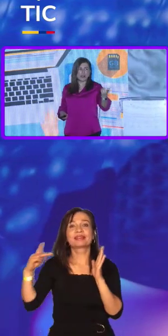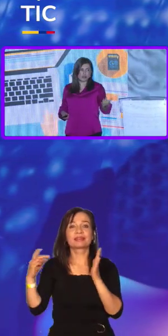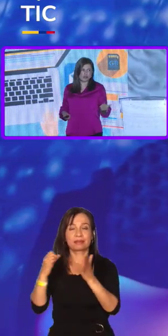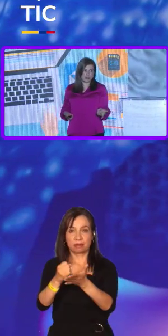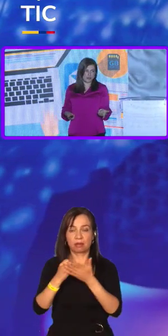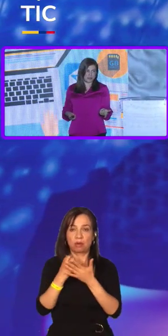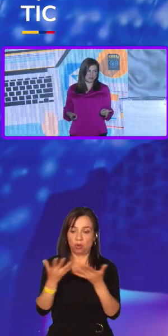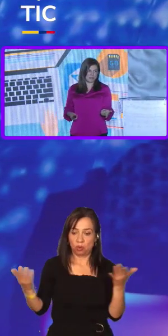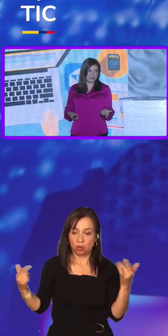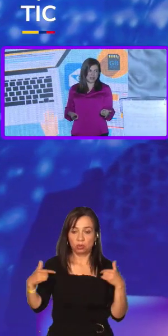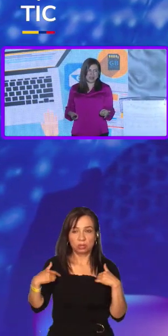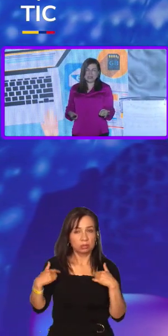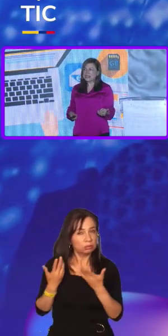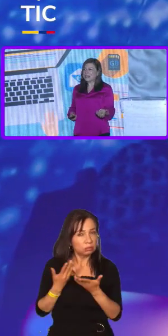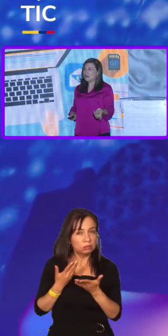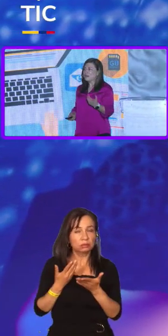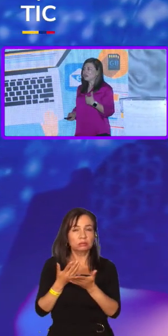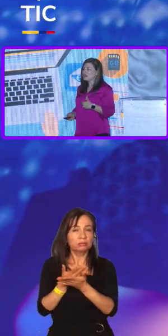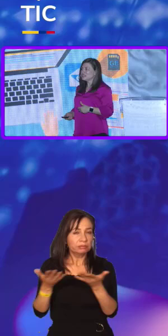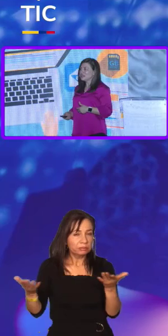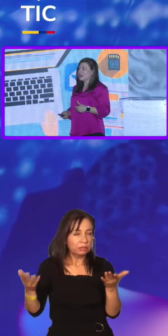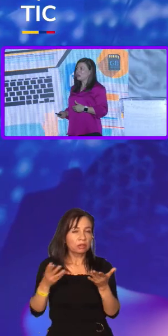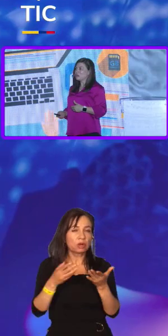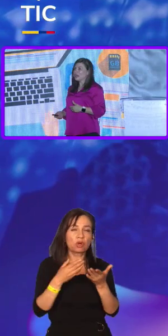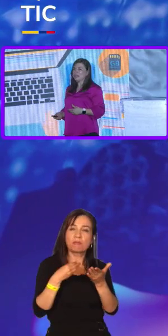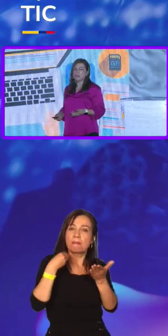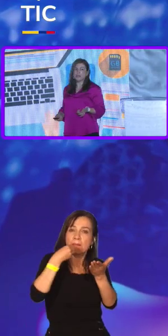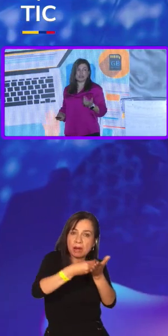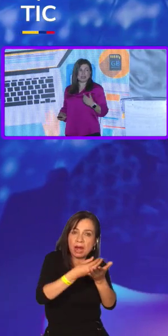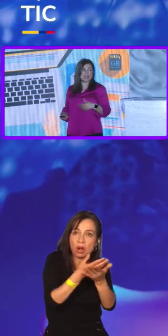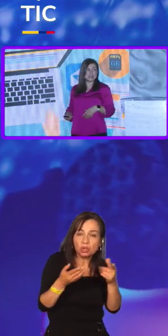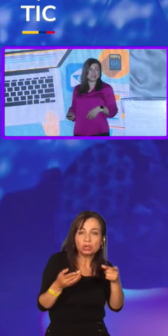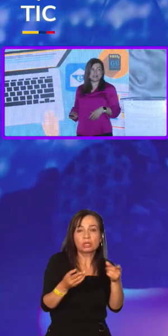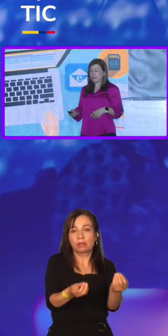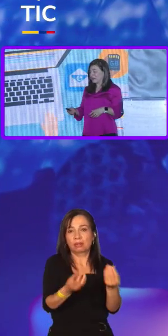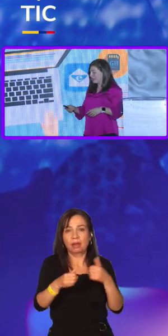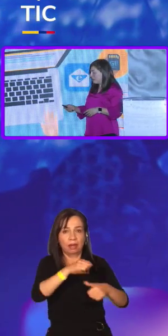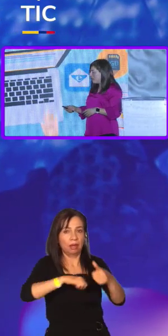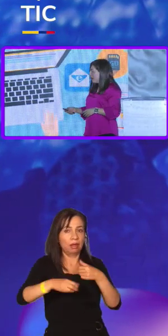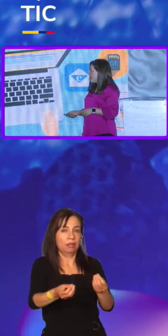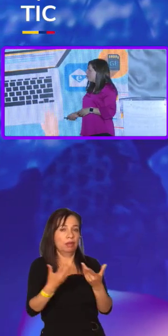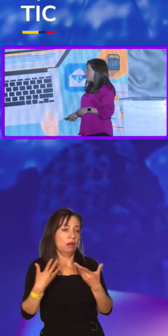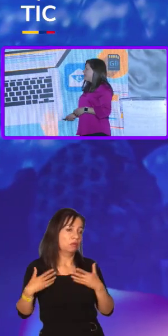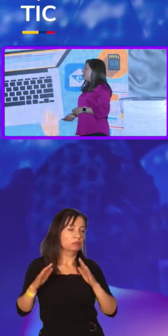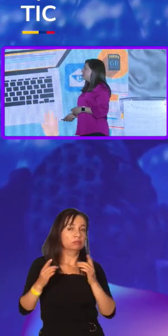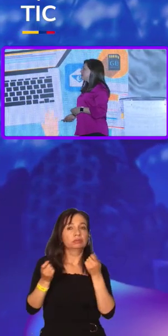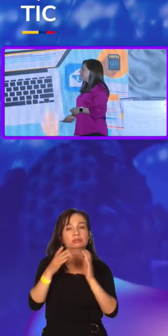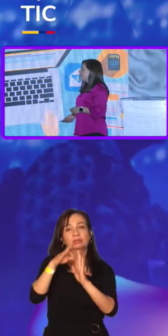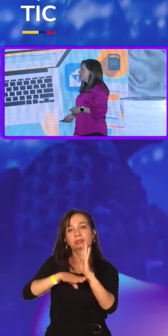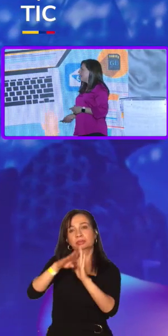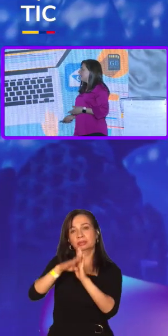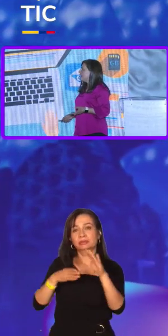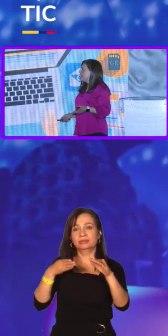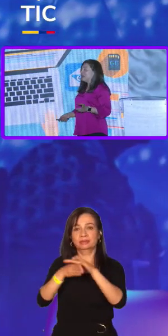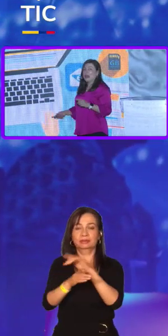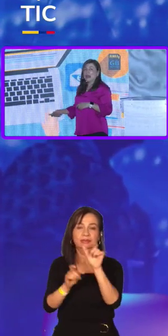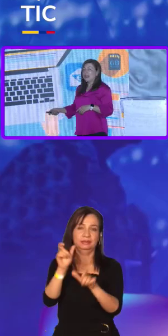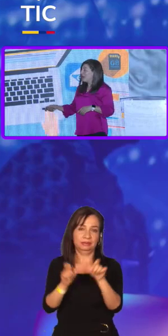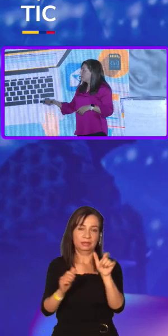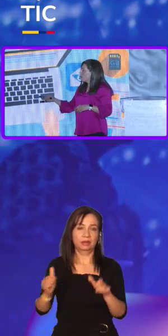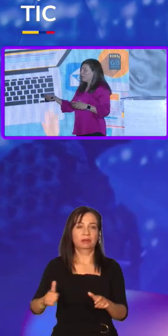paguemos por lo que consumimos. Y se vuelve entonces económicamente mucho más accesible para quienes van a aprovechar esta